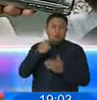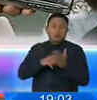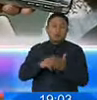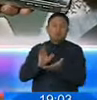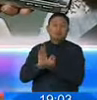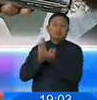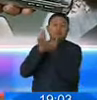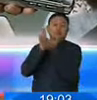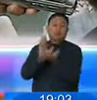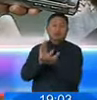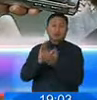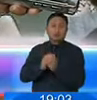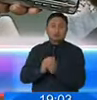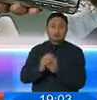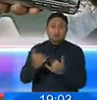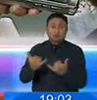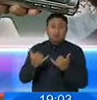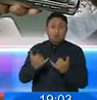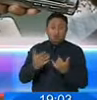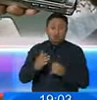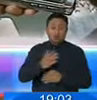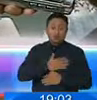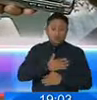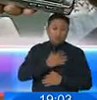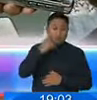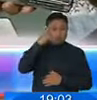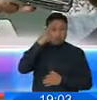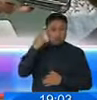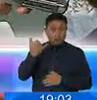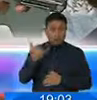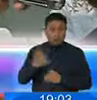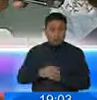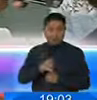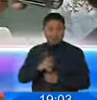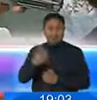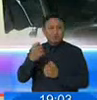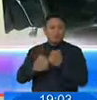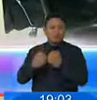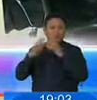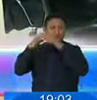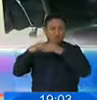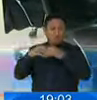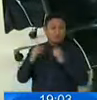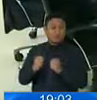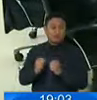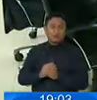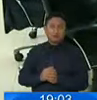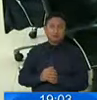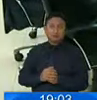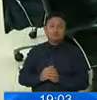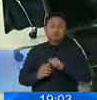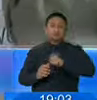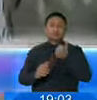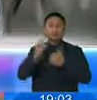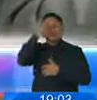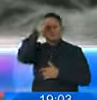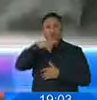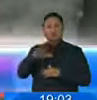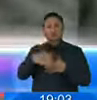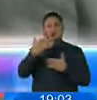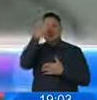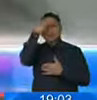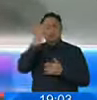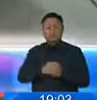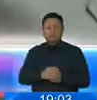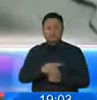ejemplo, yo creo que está en este momento en una crisis seria. Otra motivación para la resolución del Consejo Transitorio